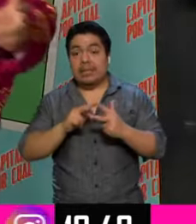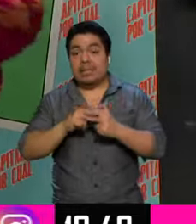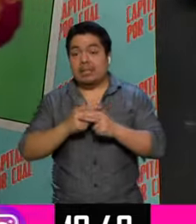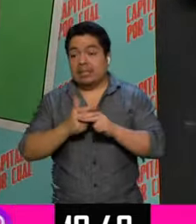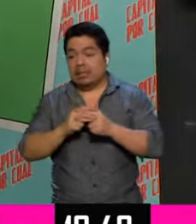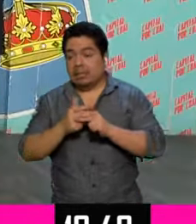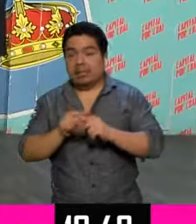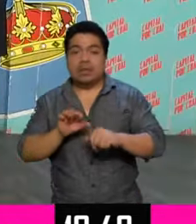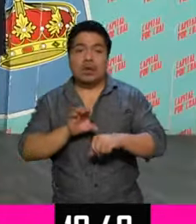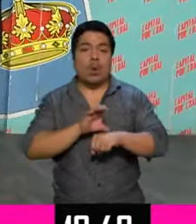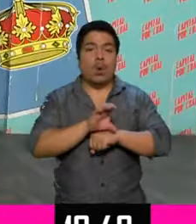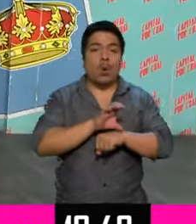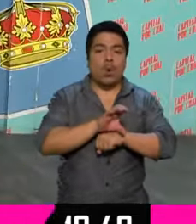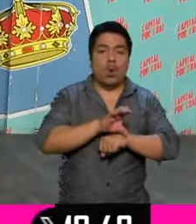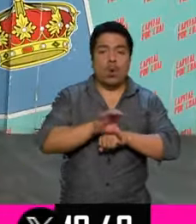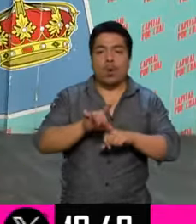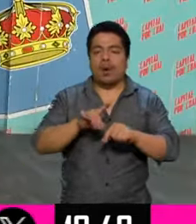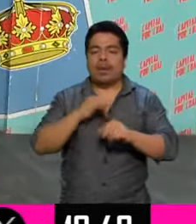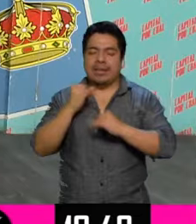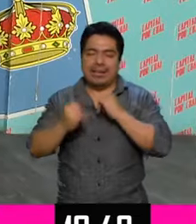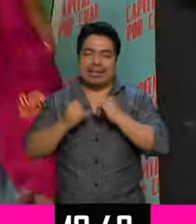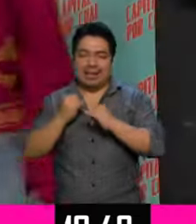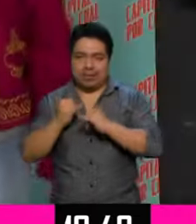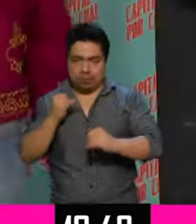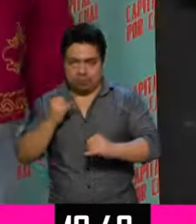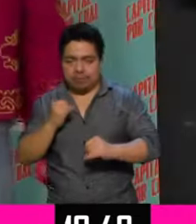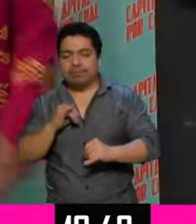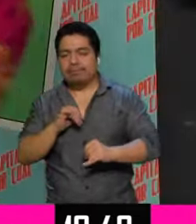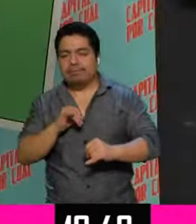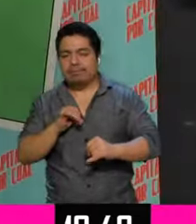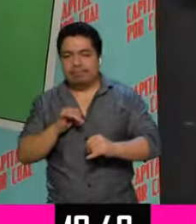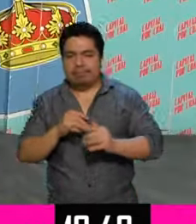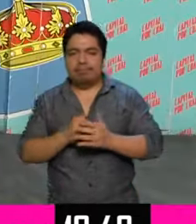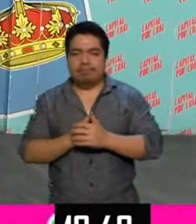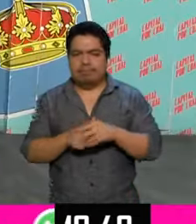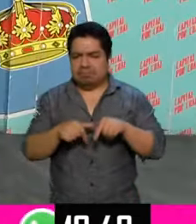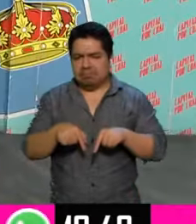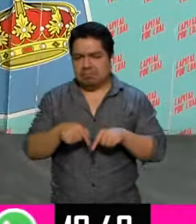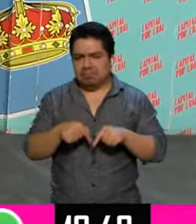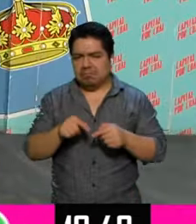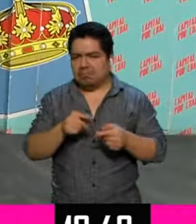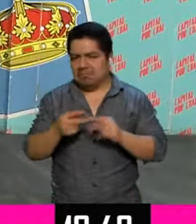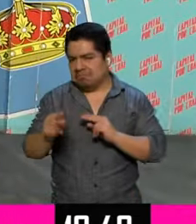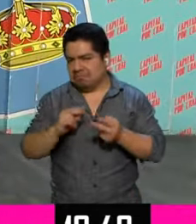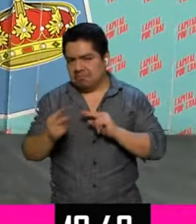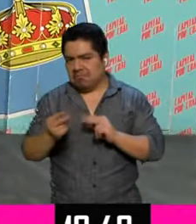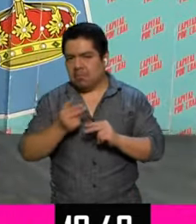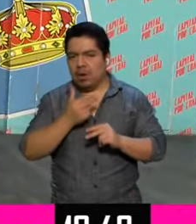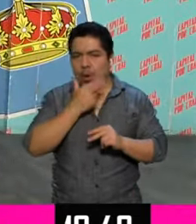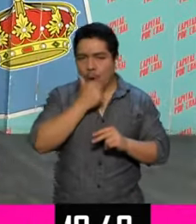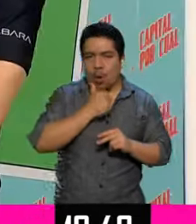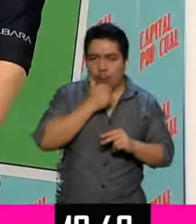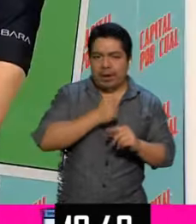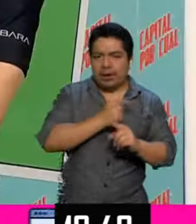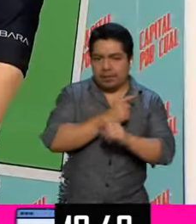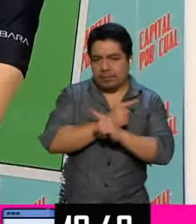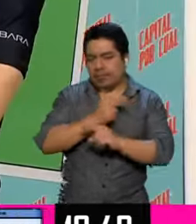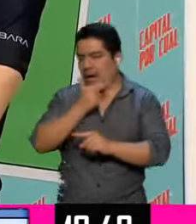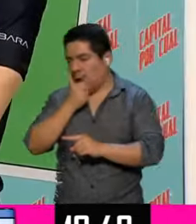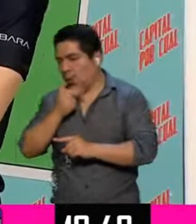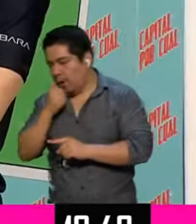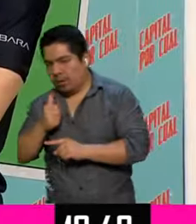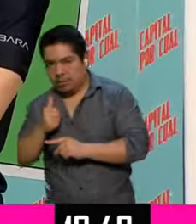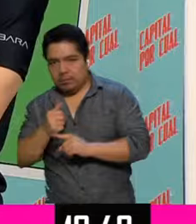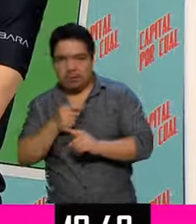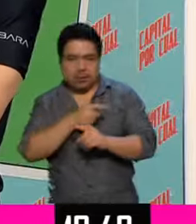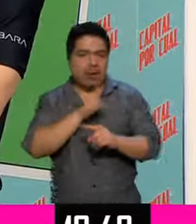contra colombianos, o sea... Internacional. Es internacional el aquí asunto, no hay, ¿eh?, lucha mixta, o sea, es chavas, ahora sí, con lo nene, sí, con lo nene, sí, y la, sí,